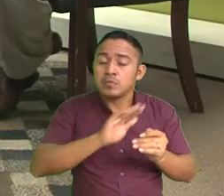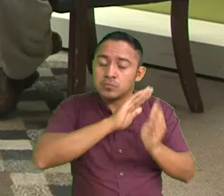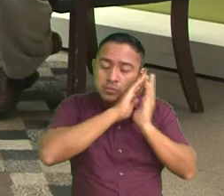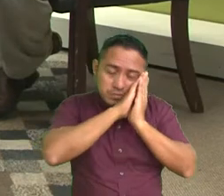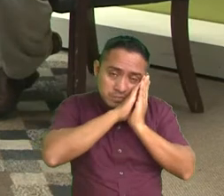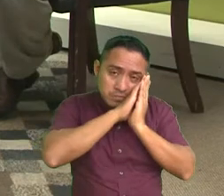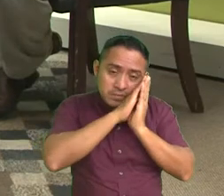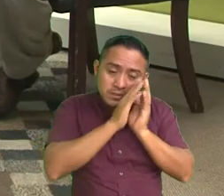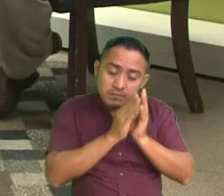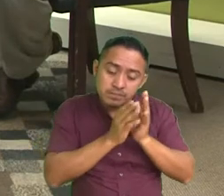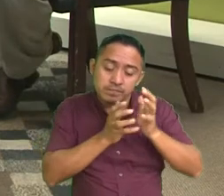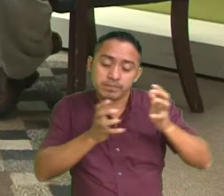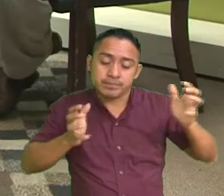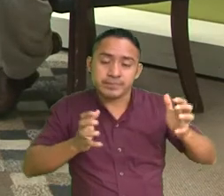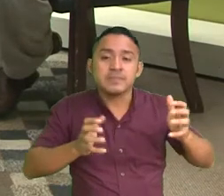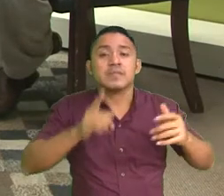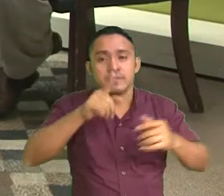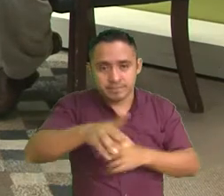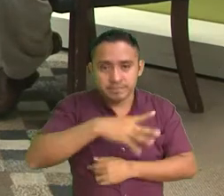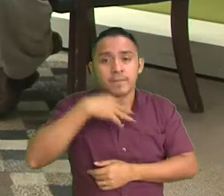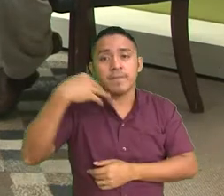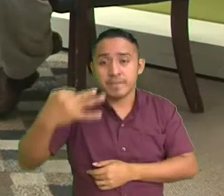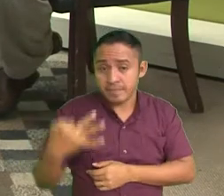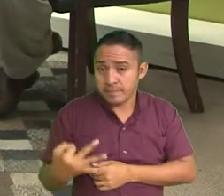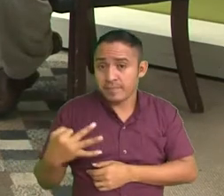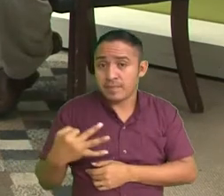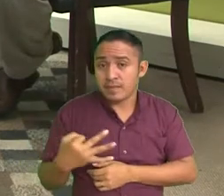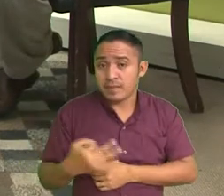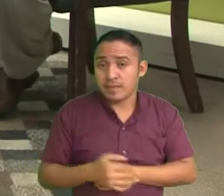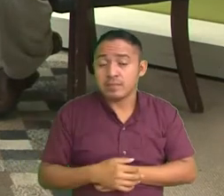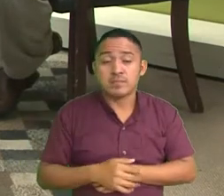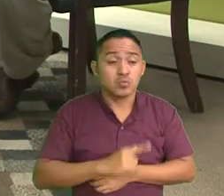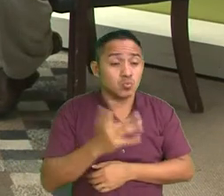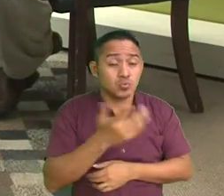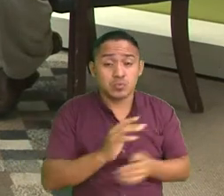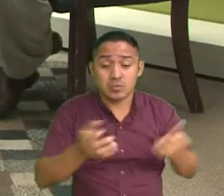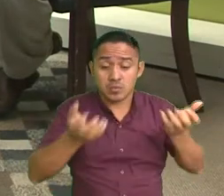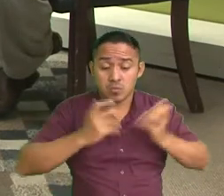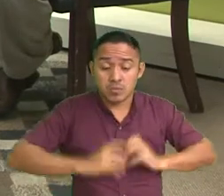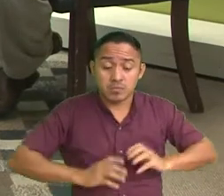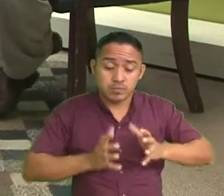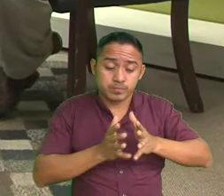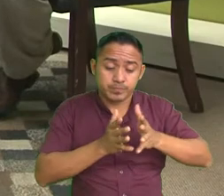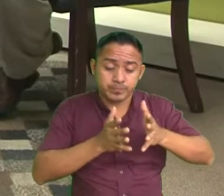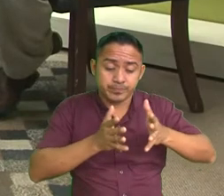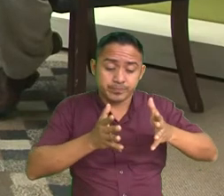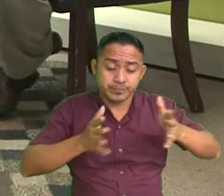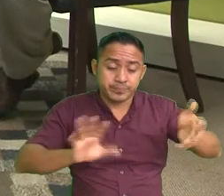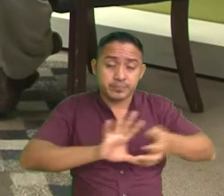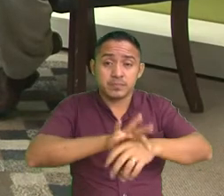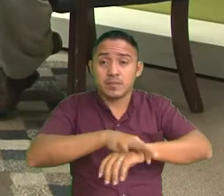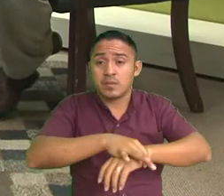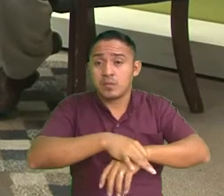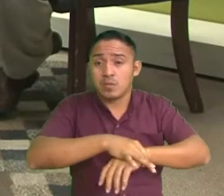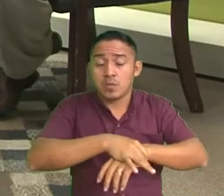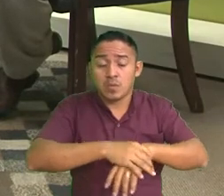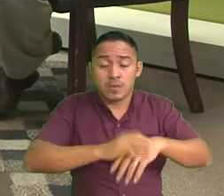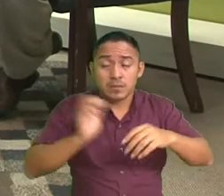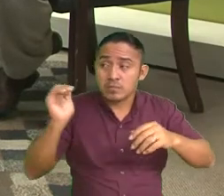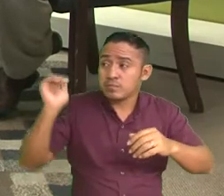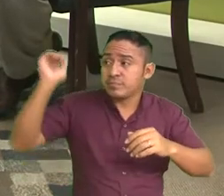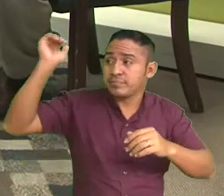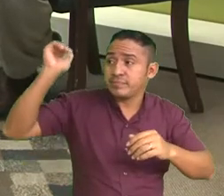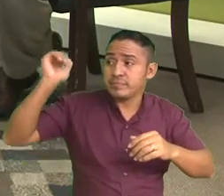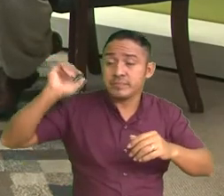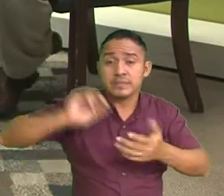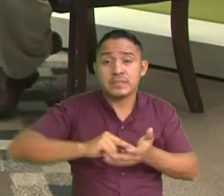es real. En los niños pequeños, la mayor parte del crecimiento óseo, de estatura, de todo, es en